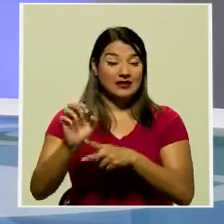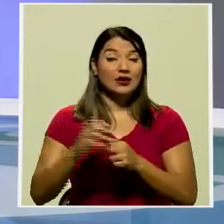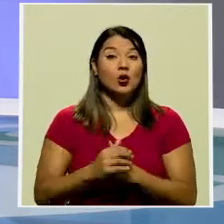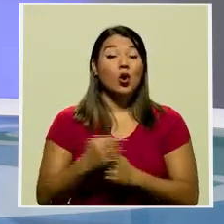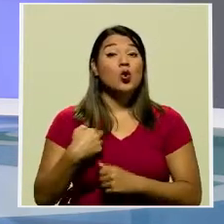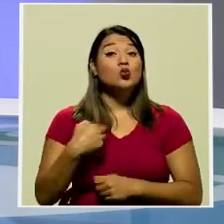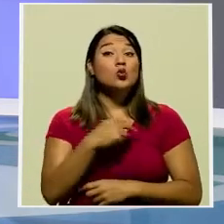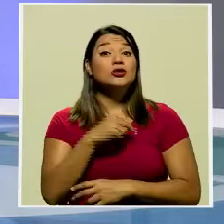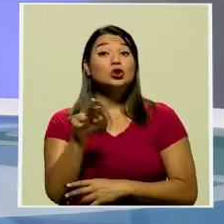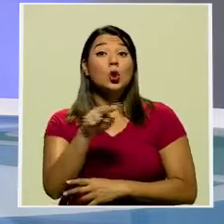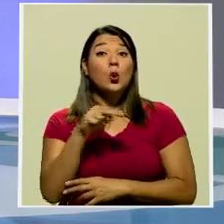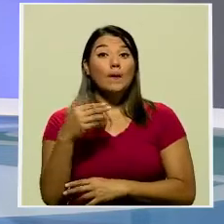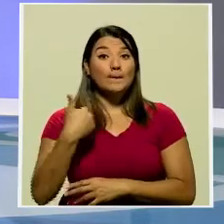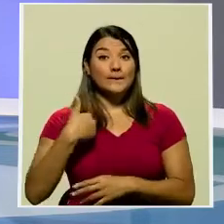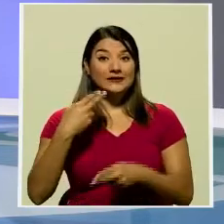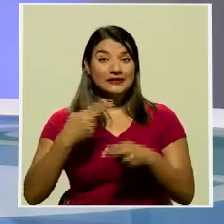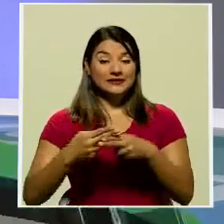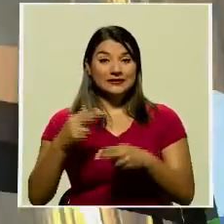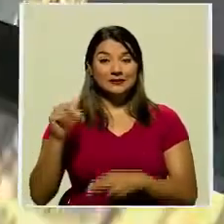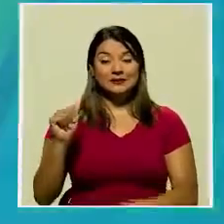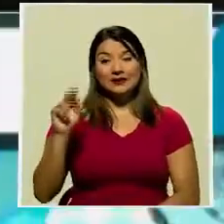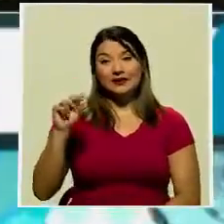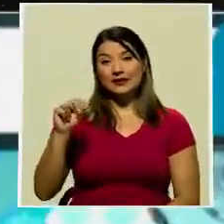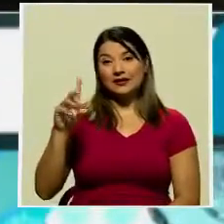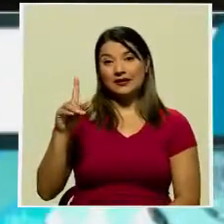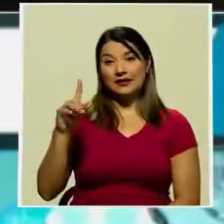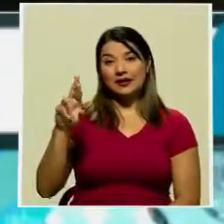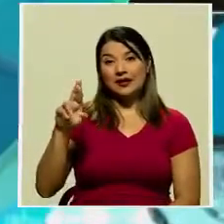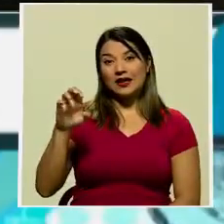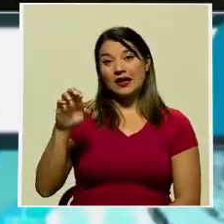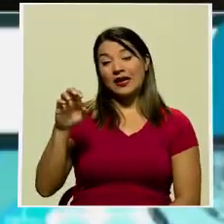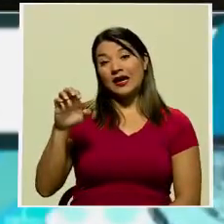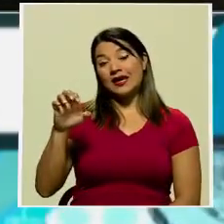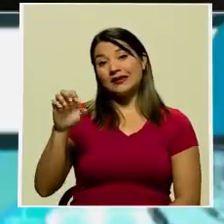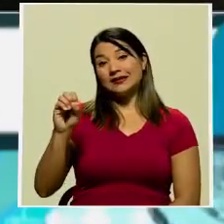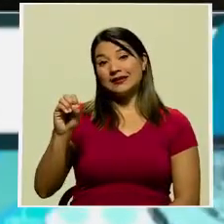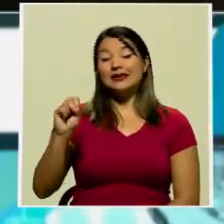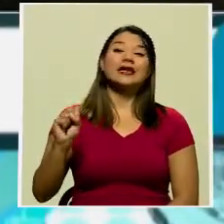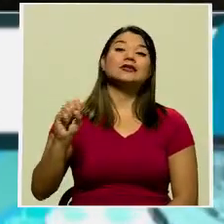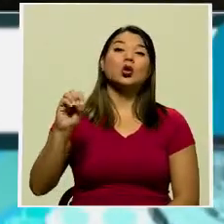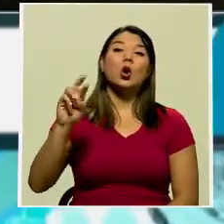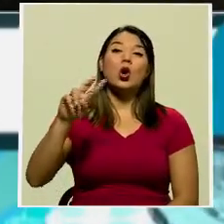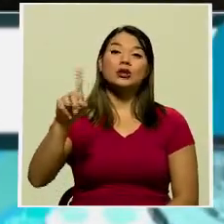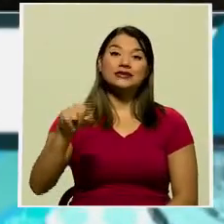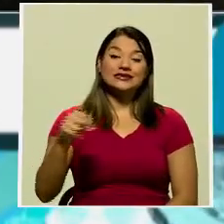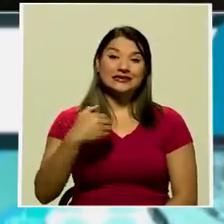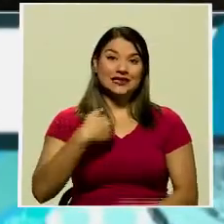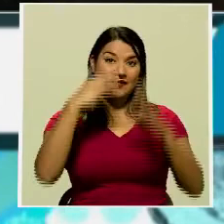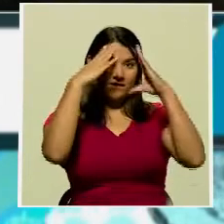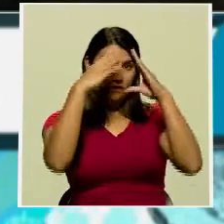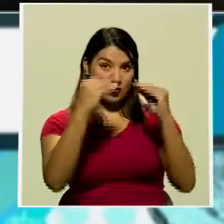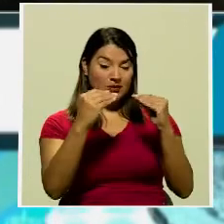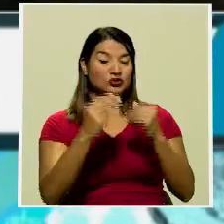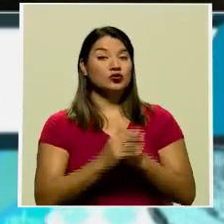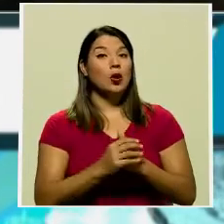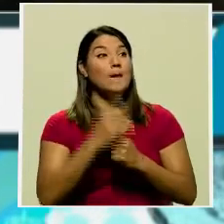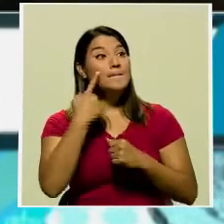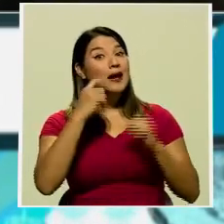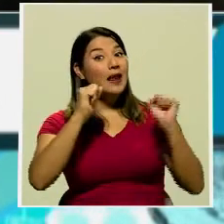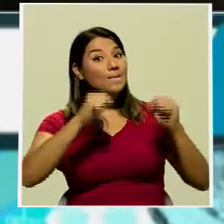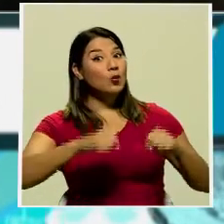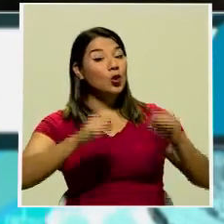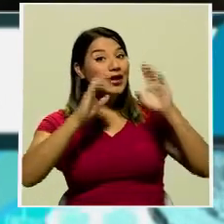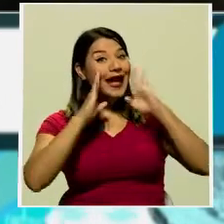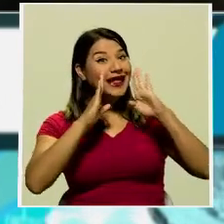Ortiz está en el edificio de la Procuraduría y nos trae en vivo esta historia. Para atender la defensa del